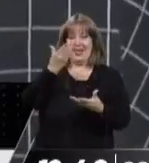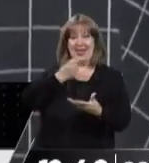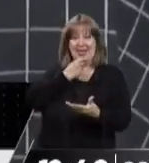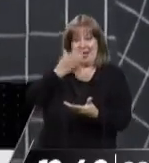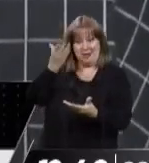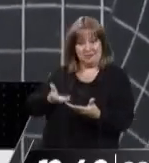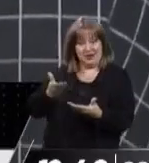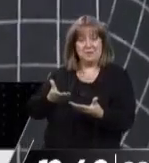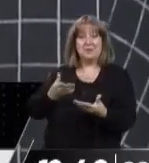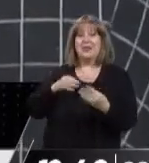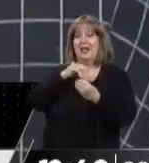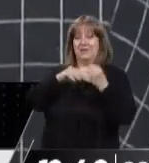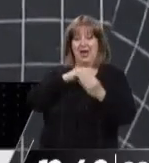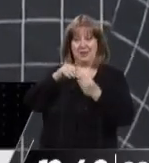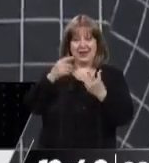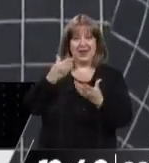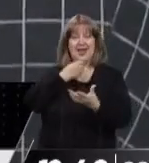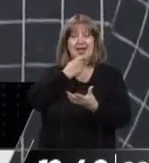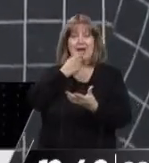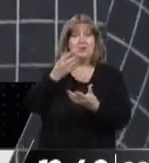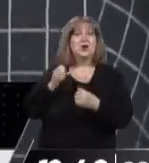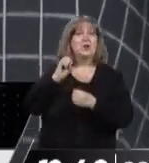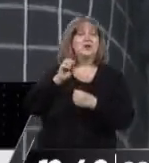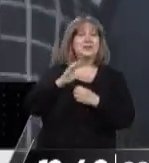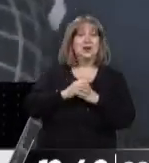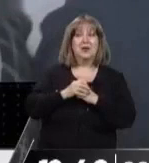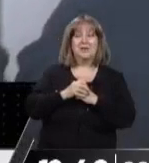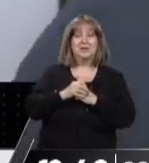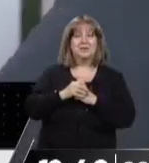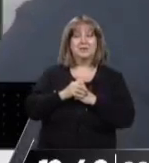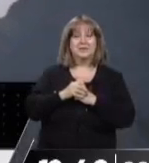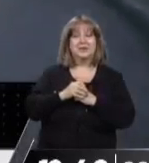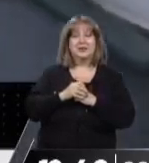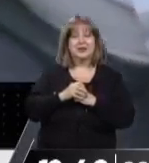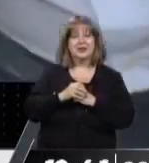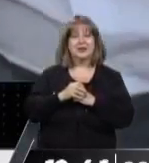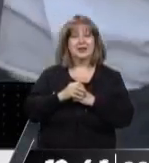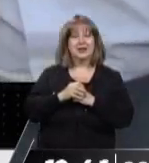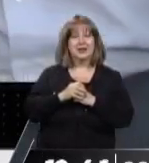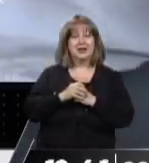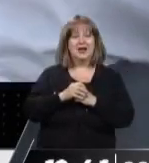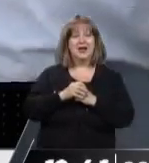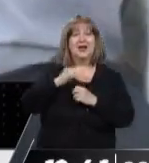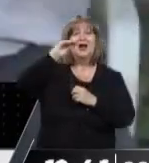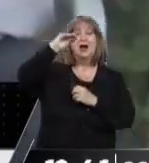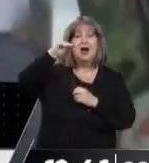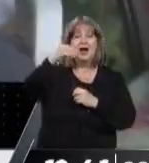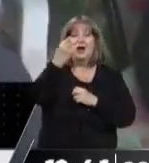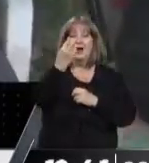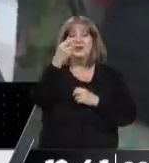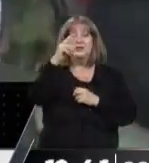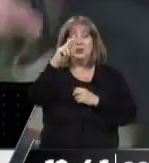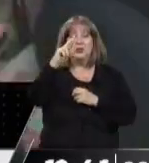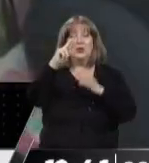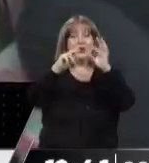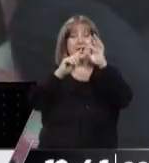nada, familia Quispe, bueno, el apellido de la familia, ¿cómo se la conocen ustedes? Churquina. Churquina, la familia Churquina, queríamos conocerlo. La